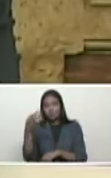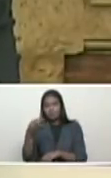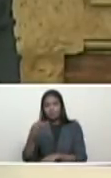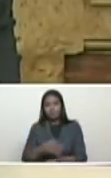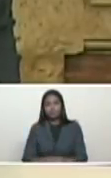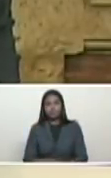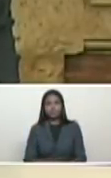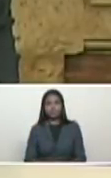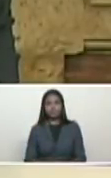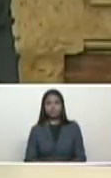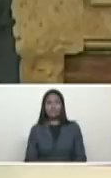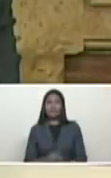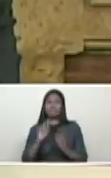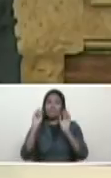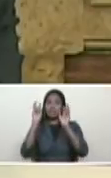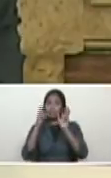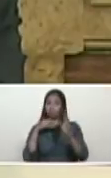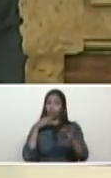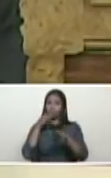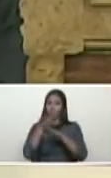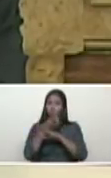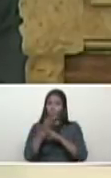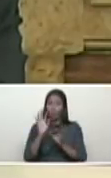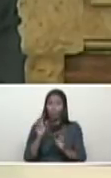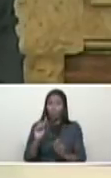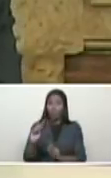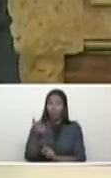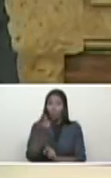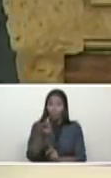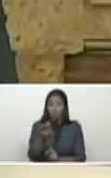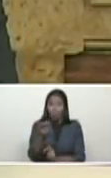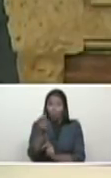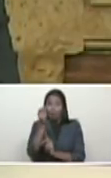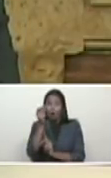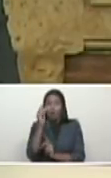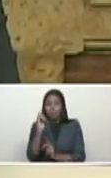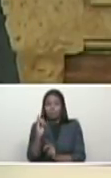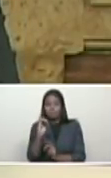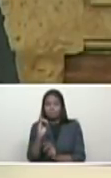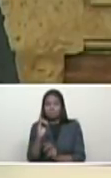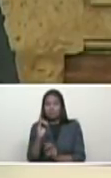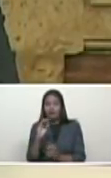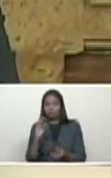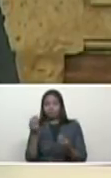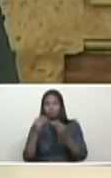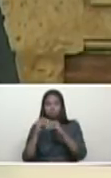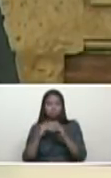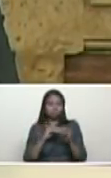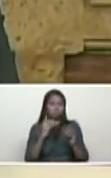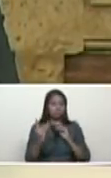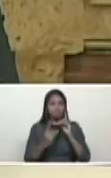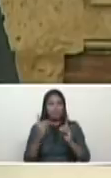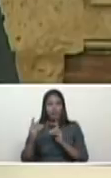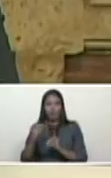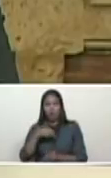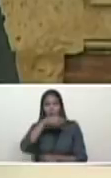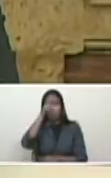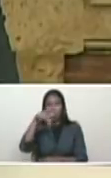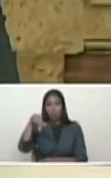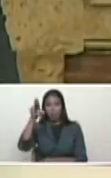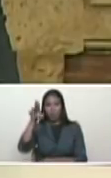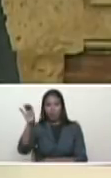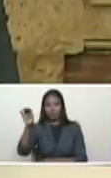y es un tema que nosotros estamos llevando como prioridad a las conversaciones y diálogos de oslo